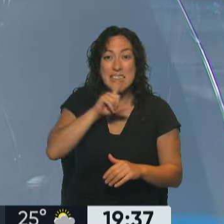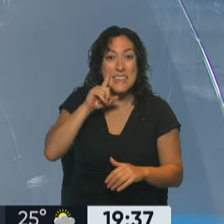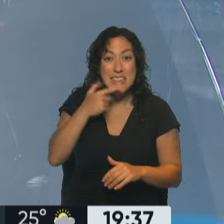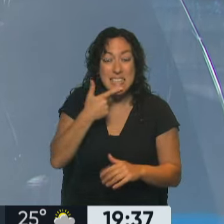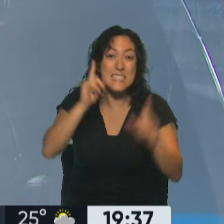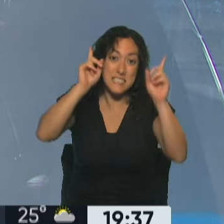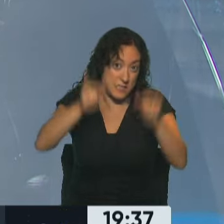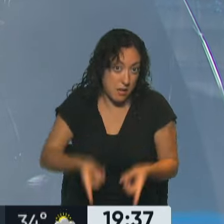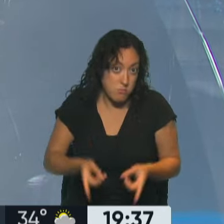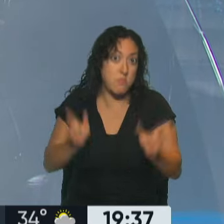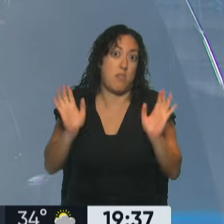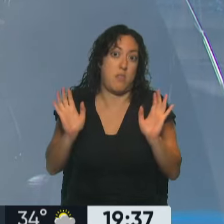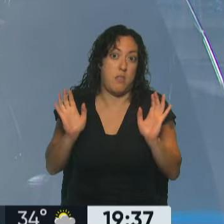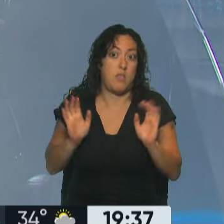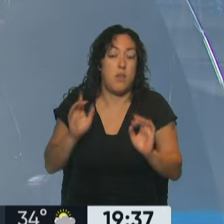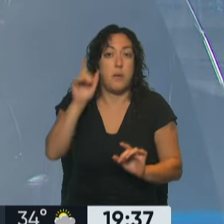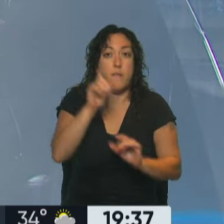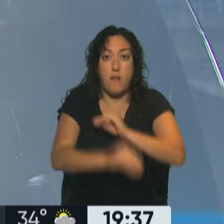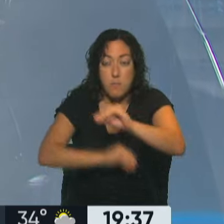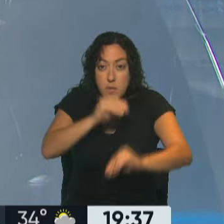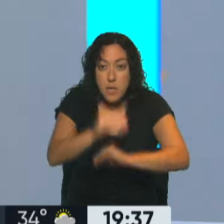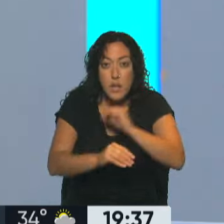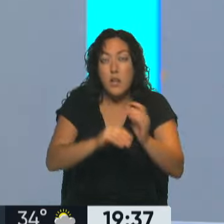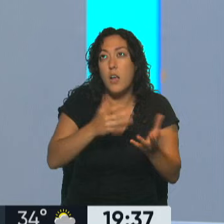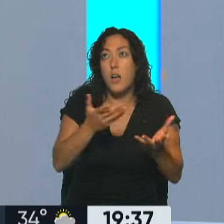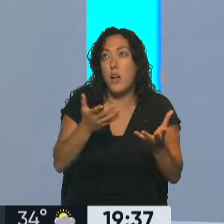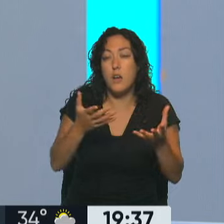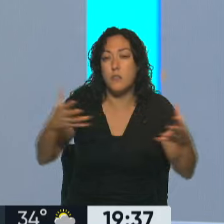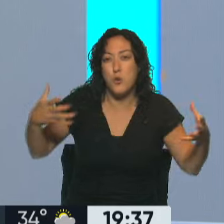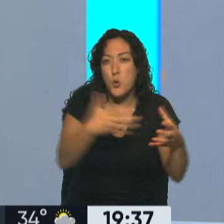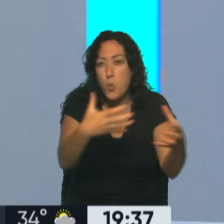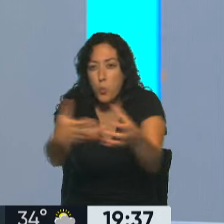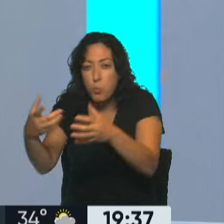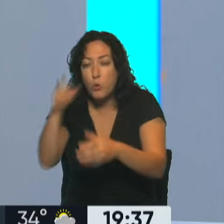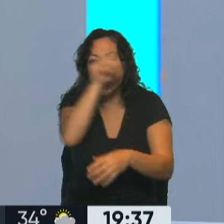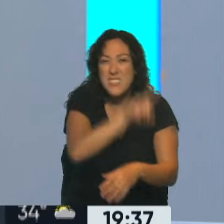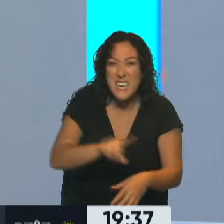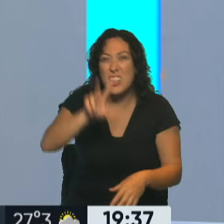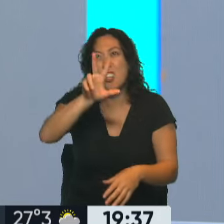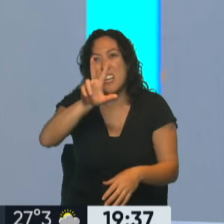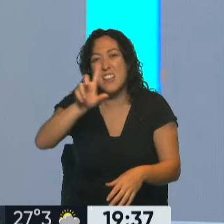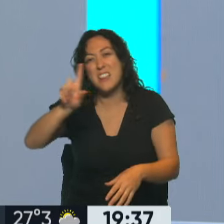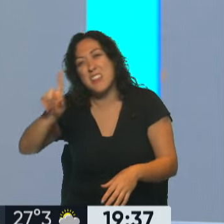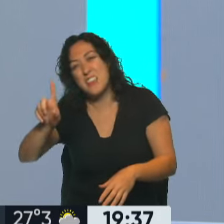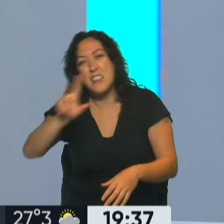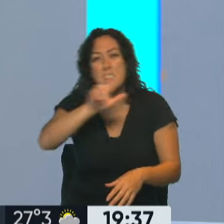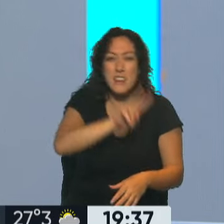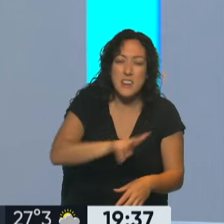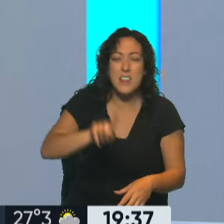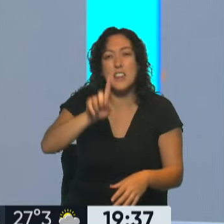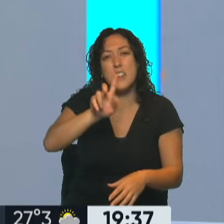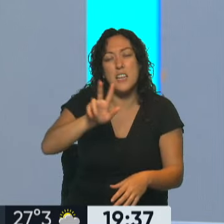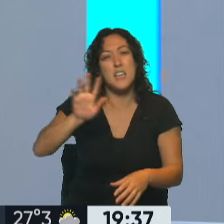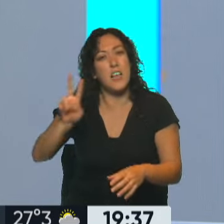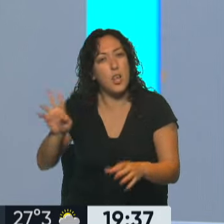varios Como le digo hay varios en la familia hay 130 y pico de estos eh mosquitos aedes y Eh